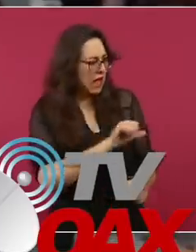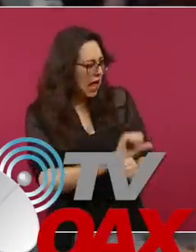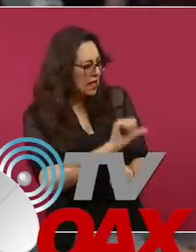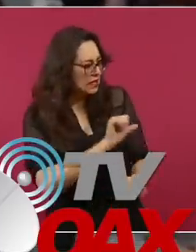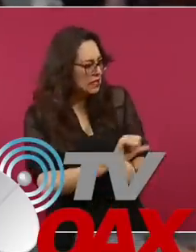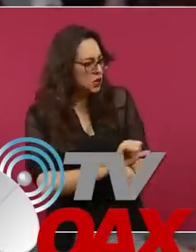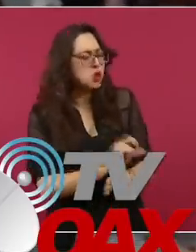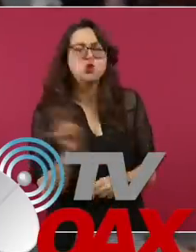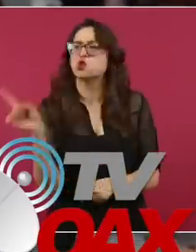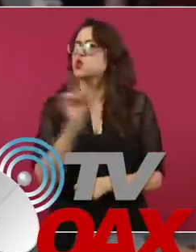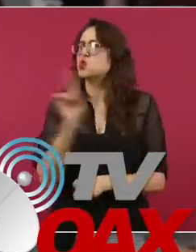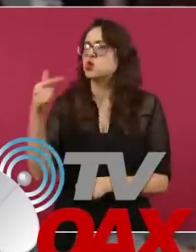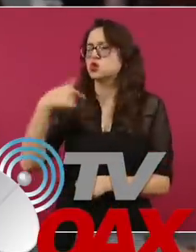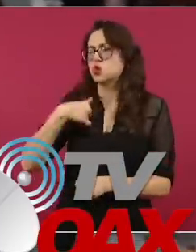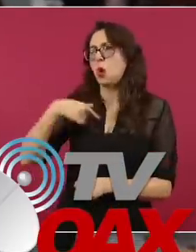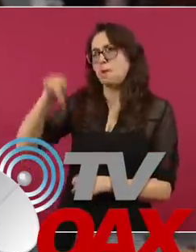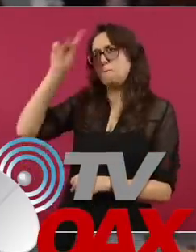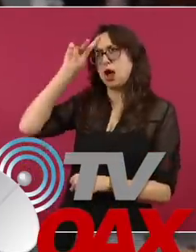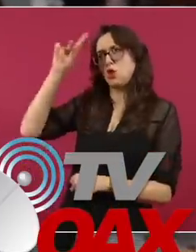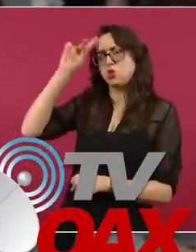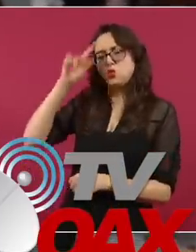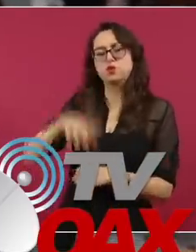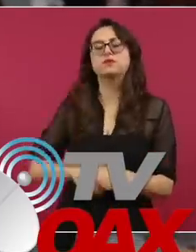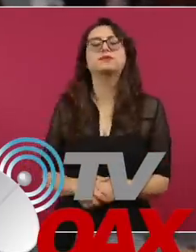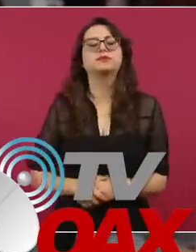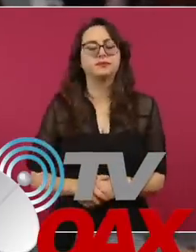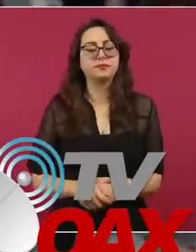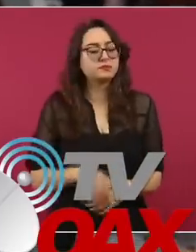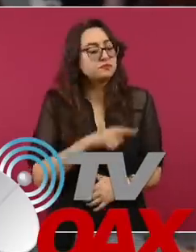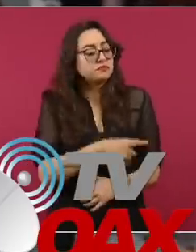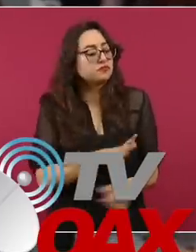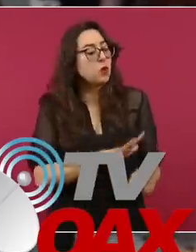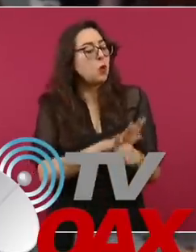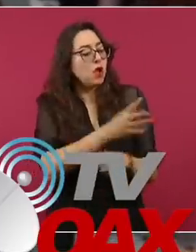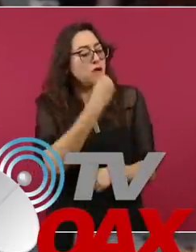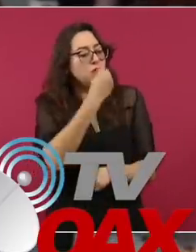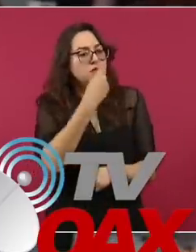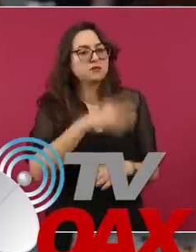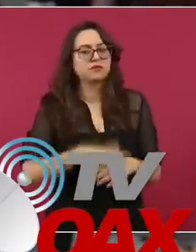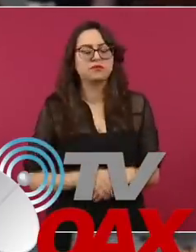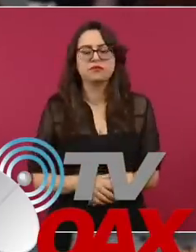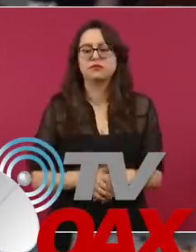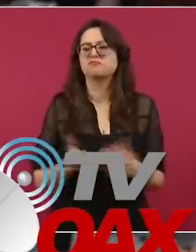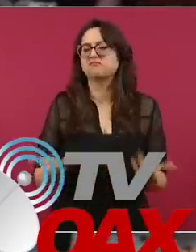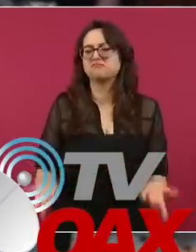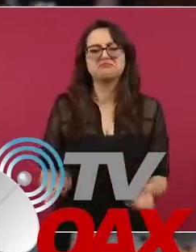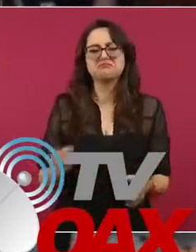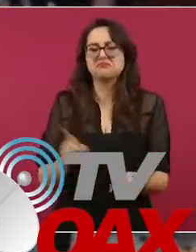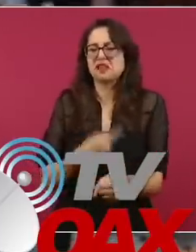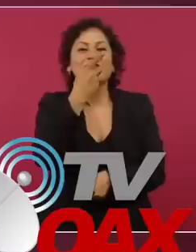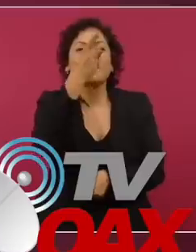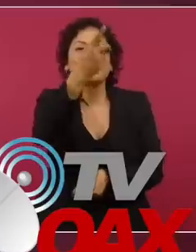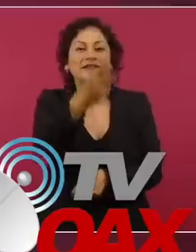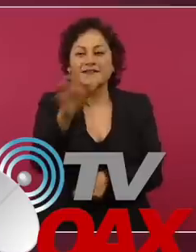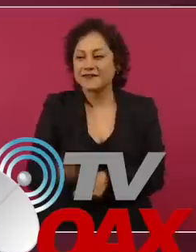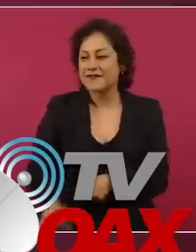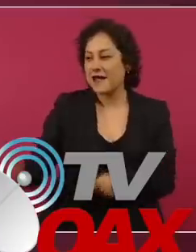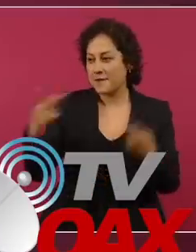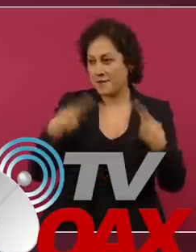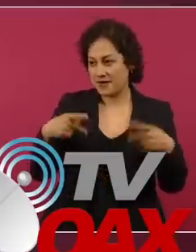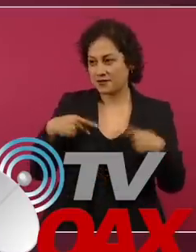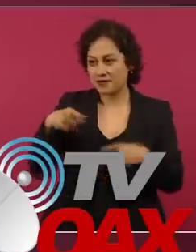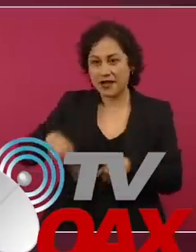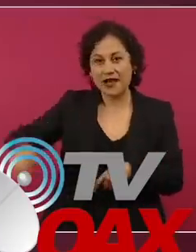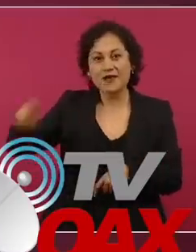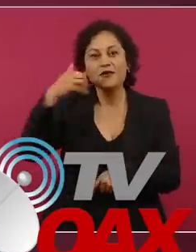peruano. Muy bien. ¿Qué quiere tomar? Le dije, una gaseosa. Y después me animé y le dije,